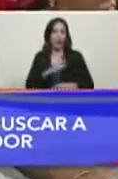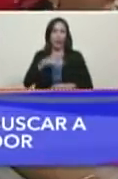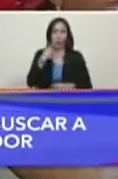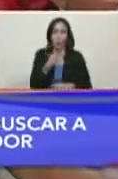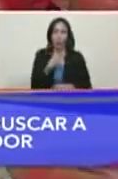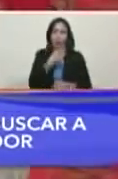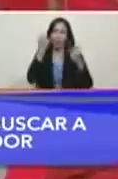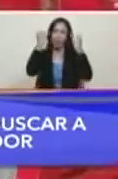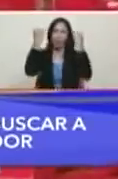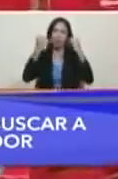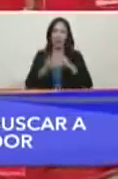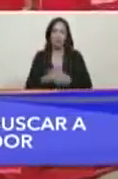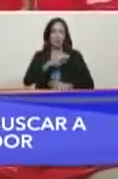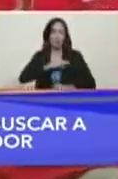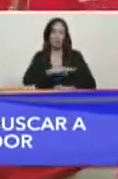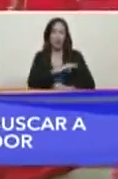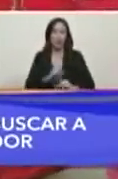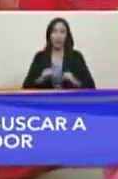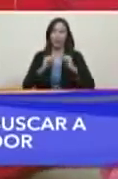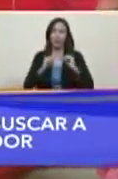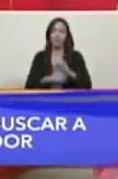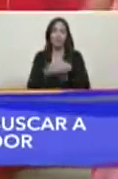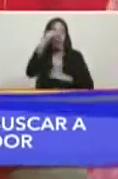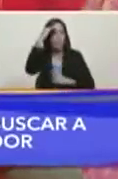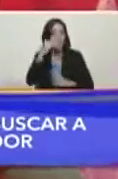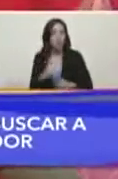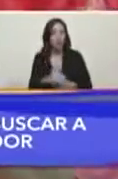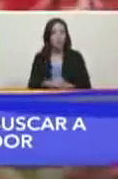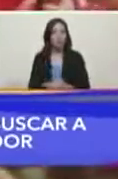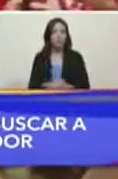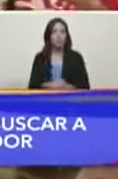político, en lo militar,